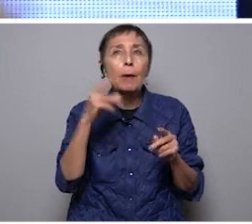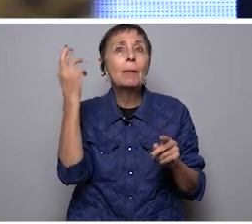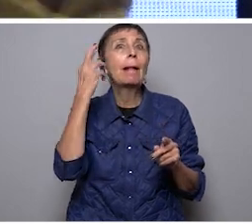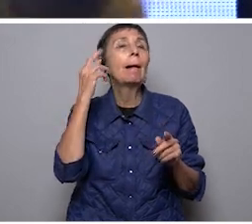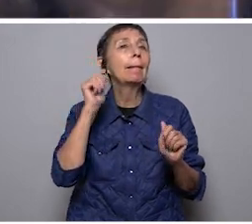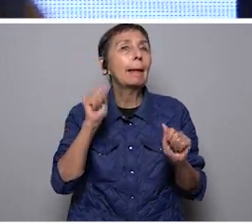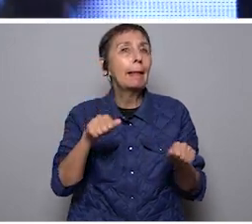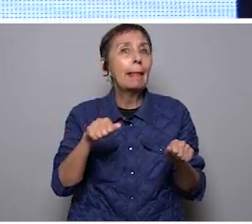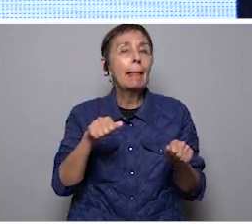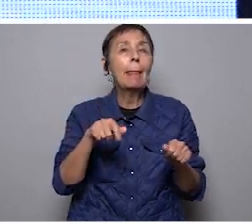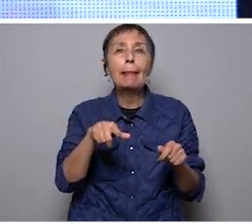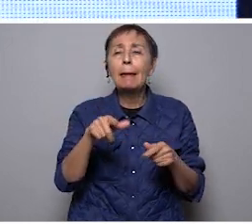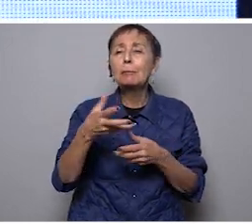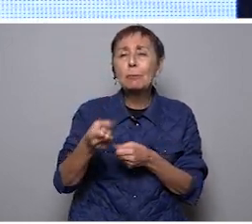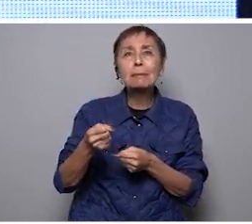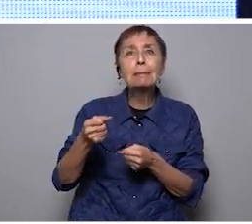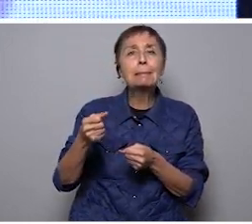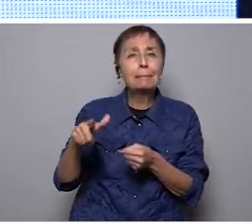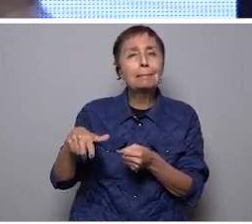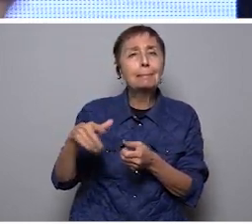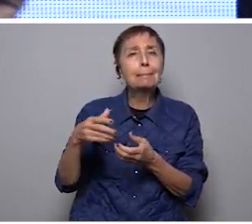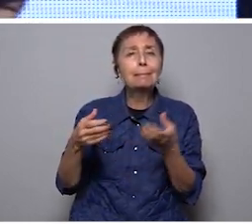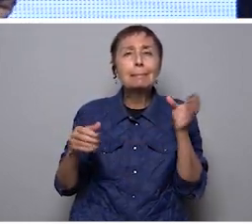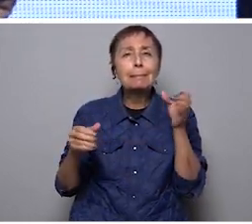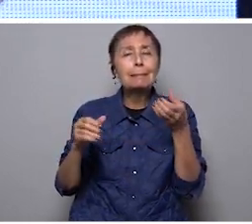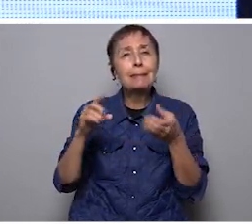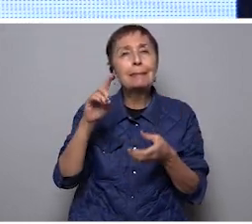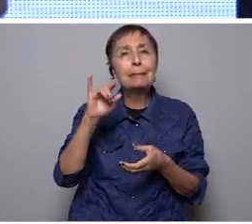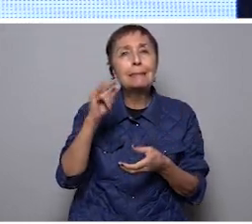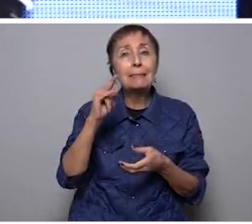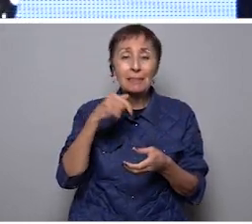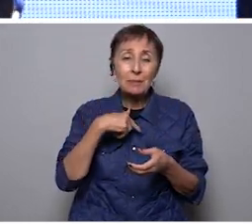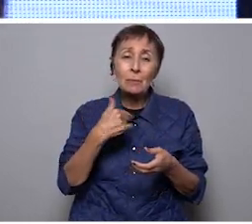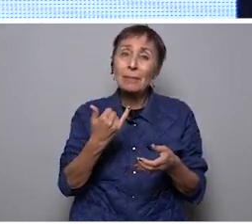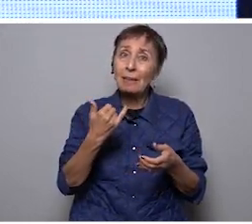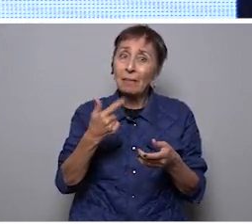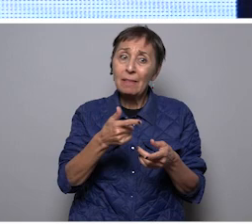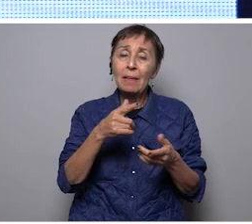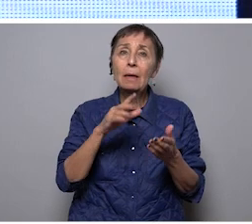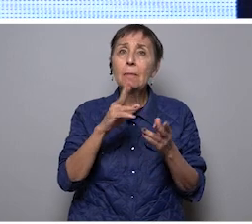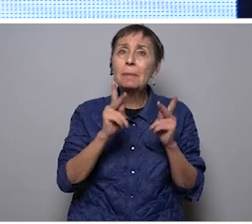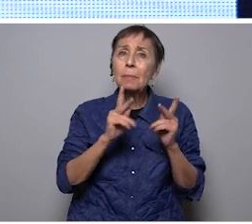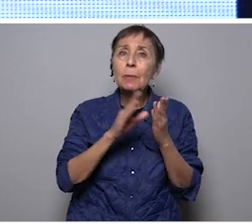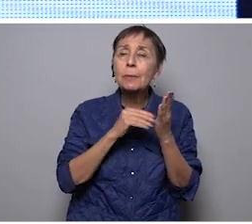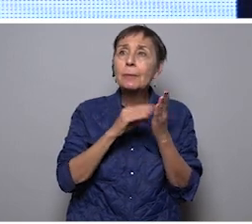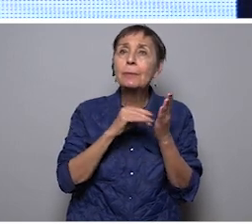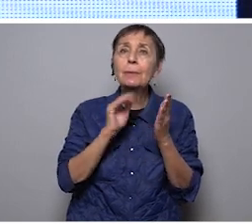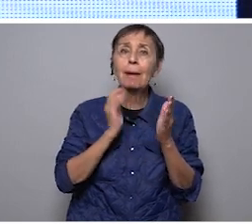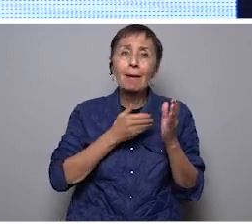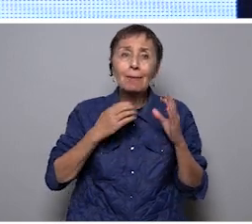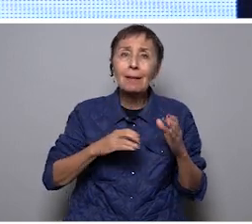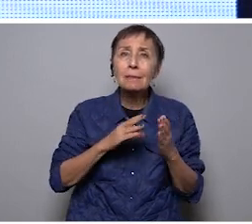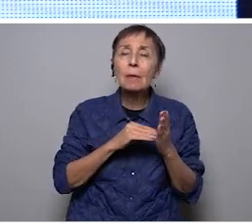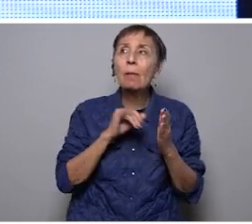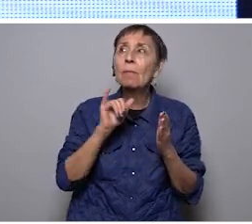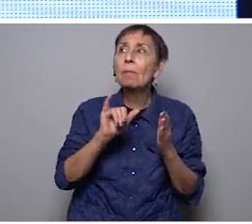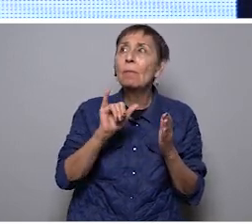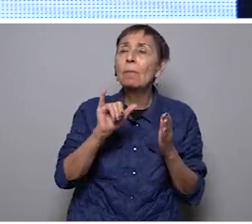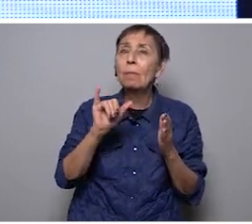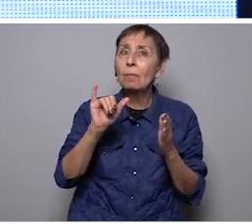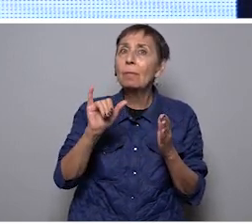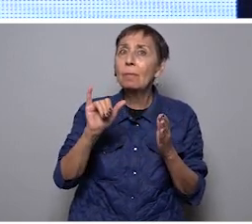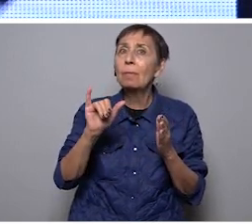como como nuestros clientes en un proceso de conocer lo que son las bondades de la